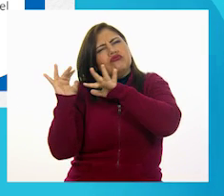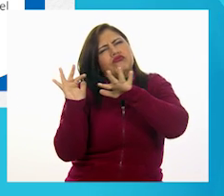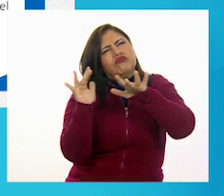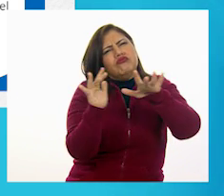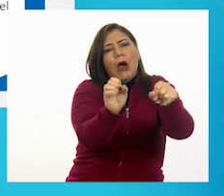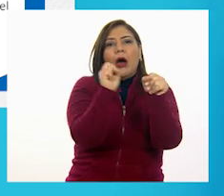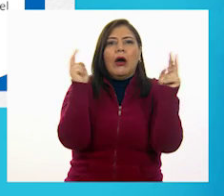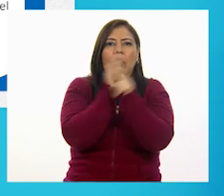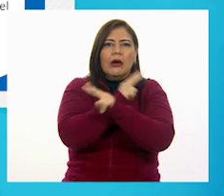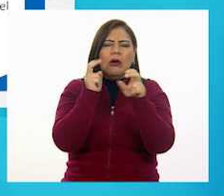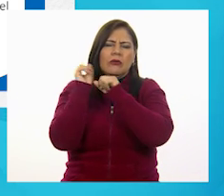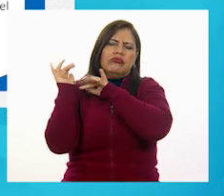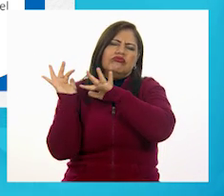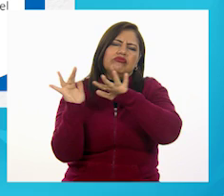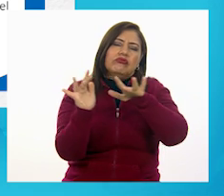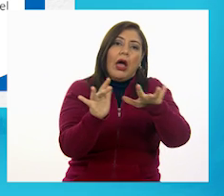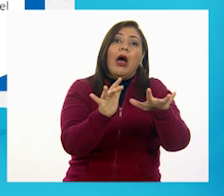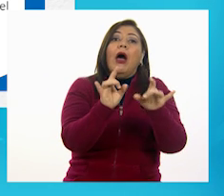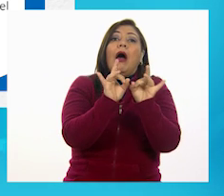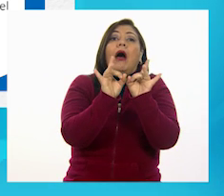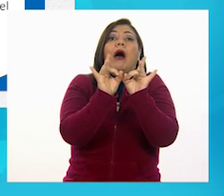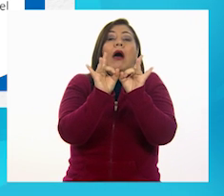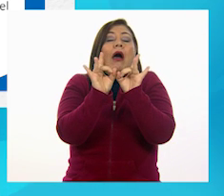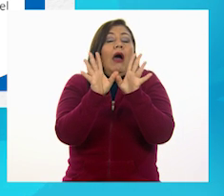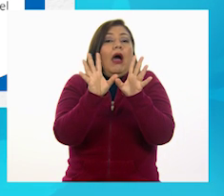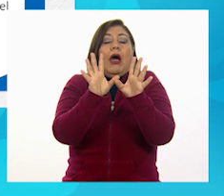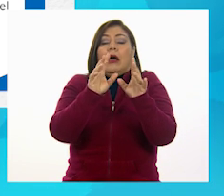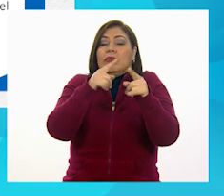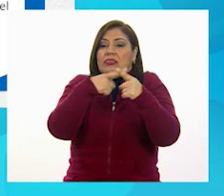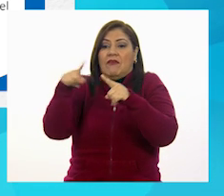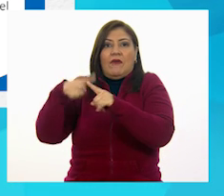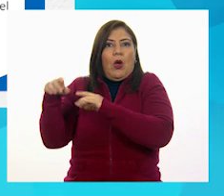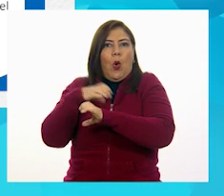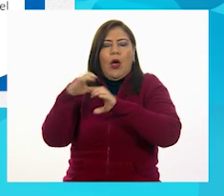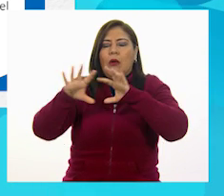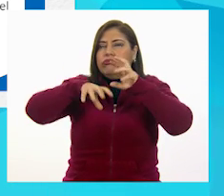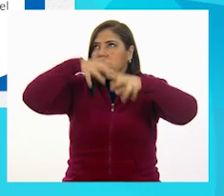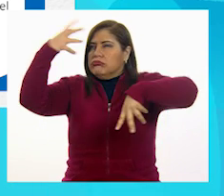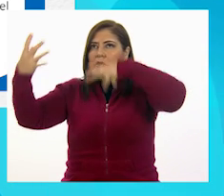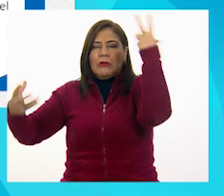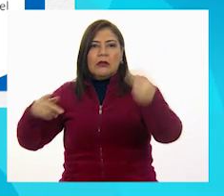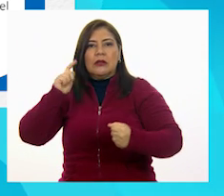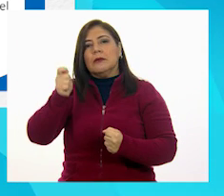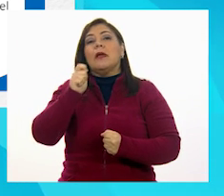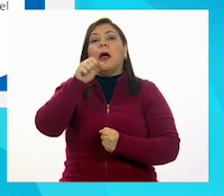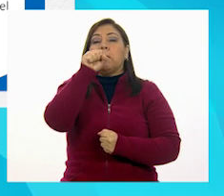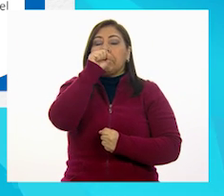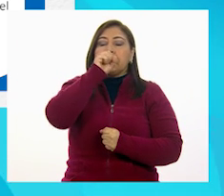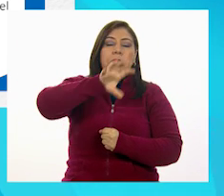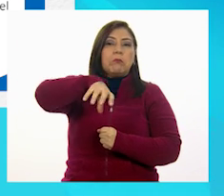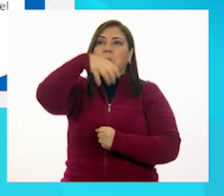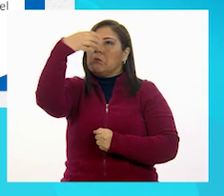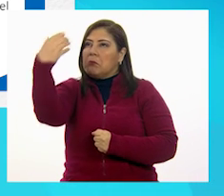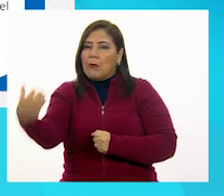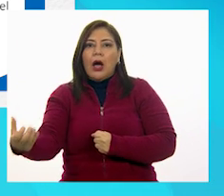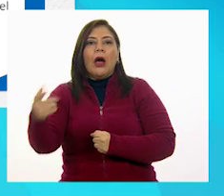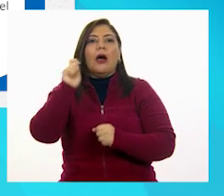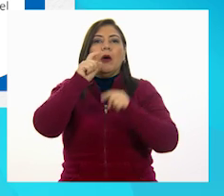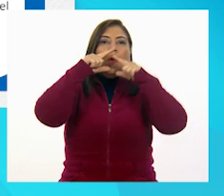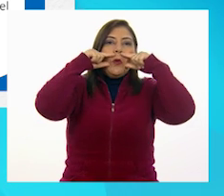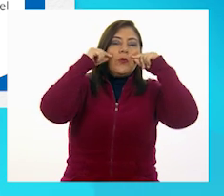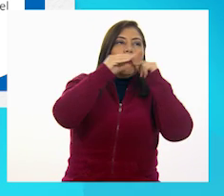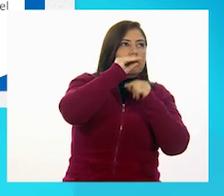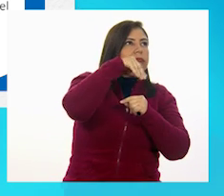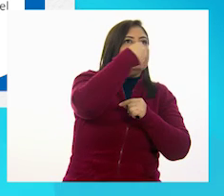tan fuerte, que hizo que volaran todas las cosas. Voló el biberón del bebé, el bigote del